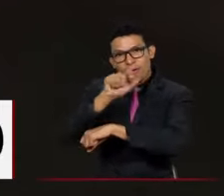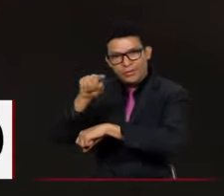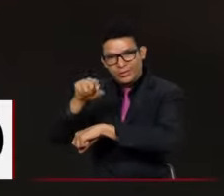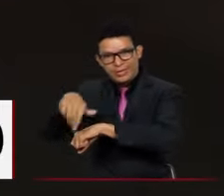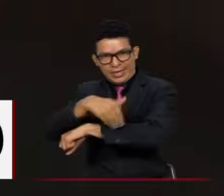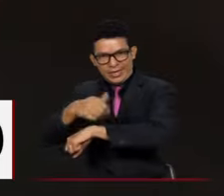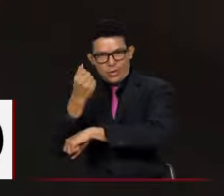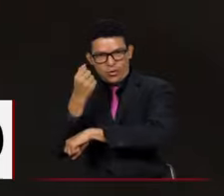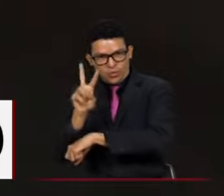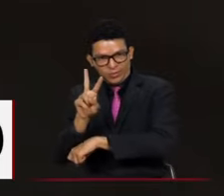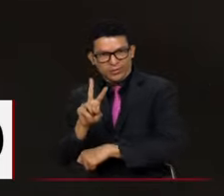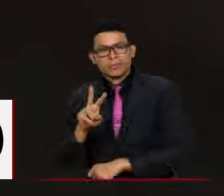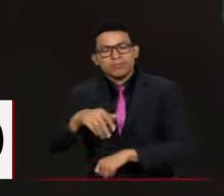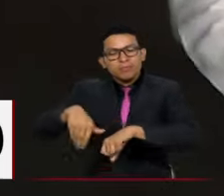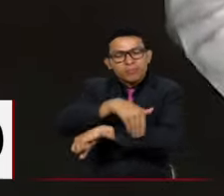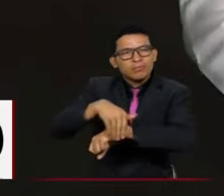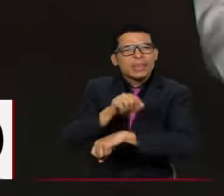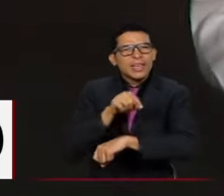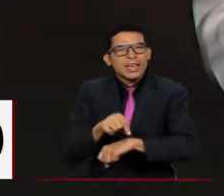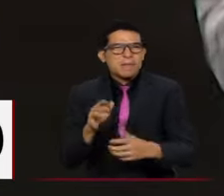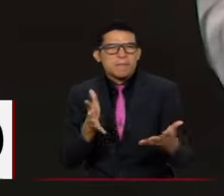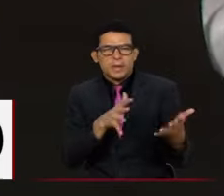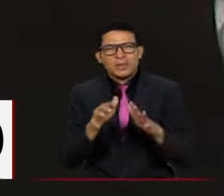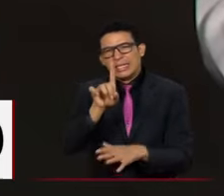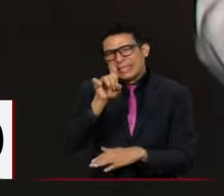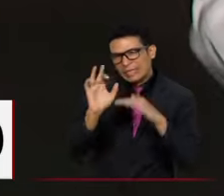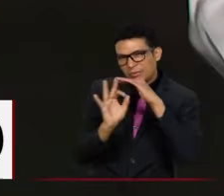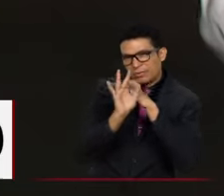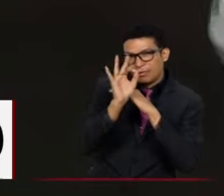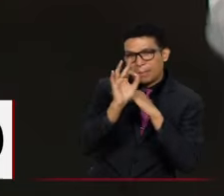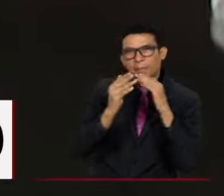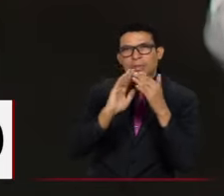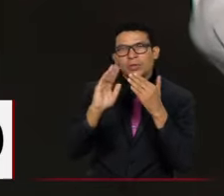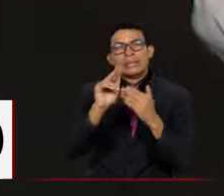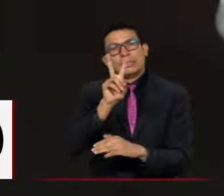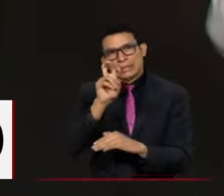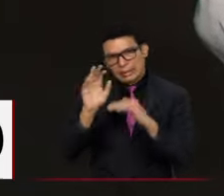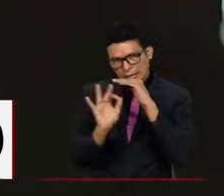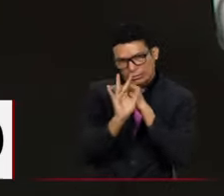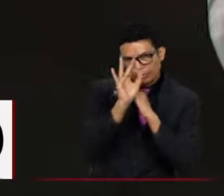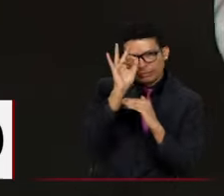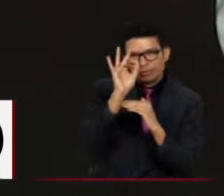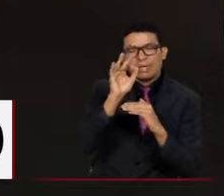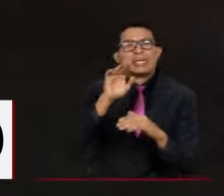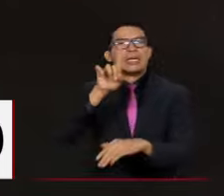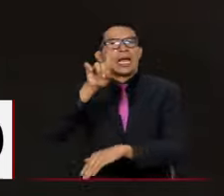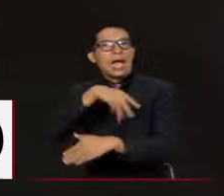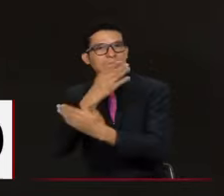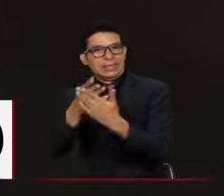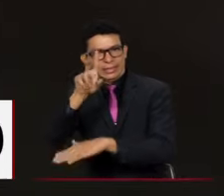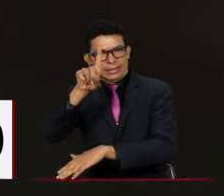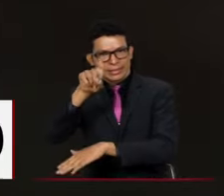12. Esta vía entre las 6 de la mañana, perdón, las 7 de la mañana y las 6 de la tarde